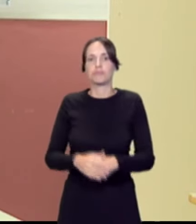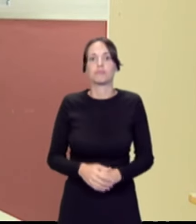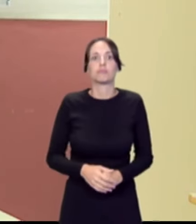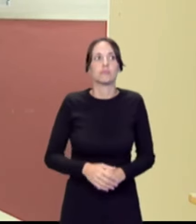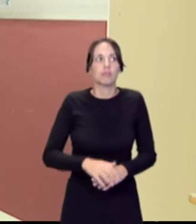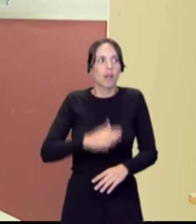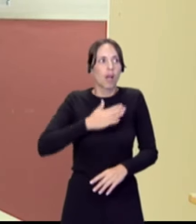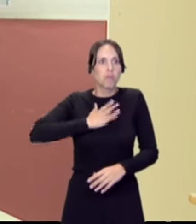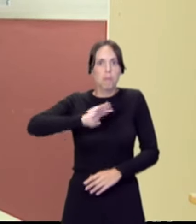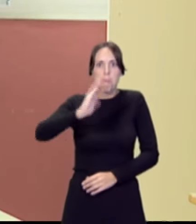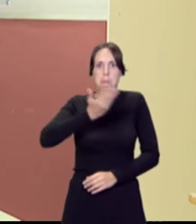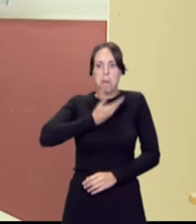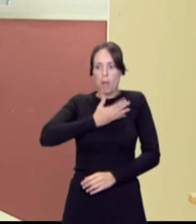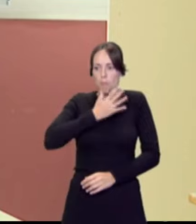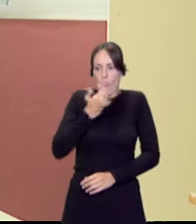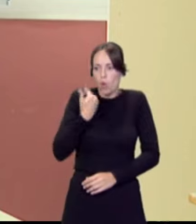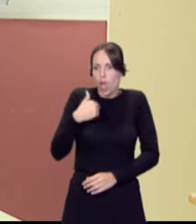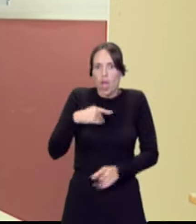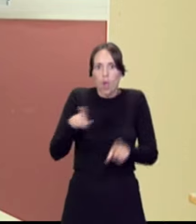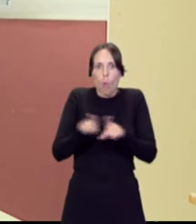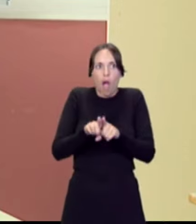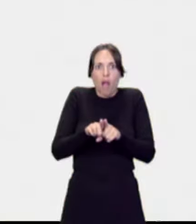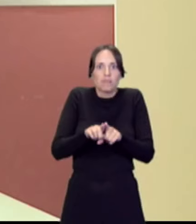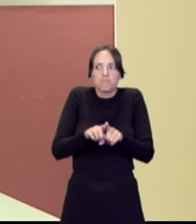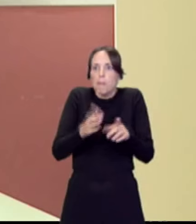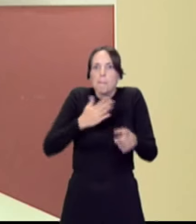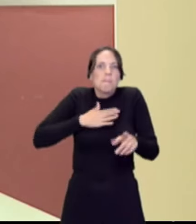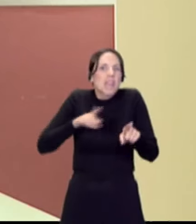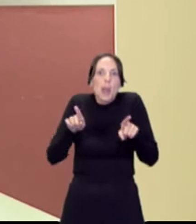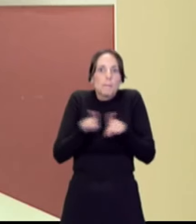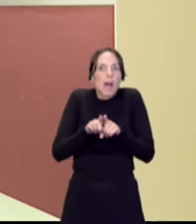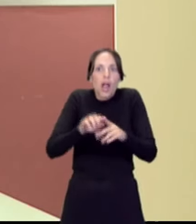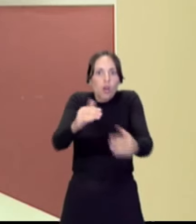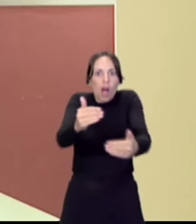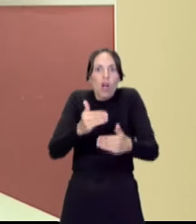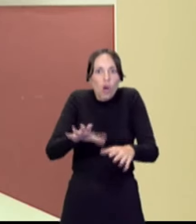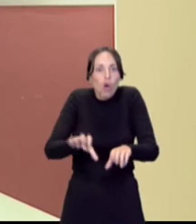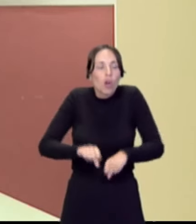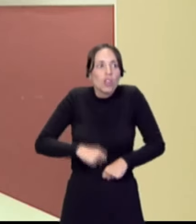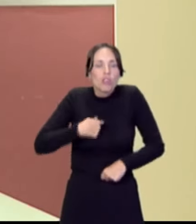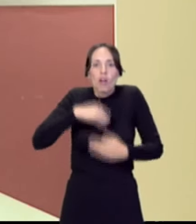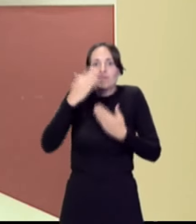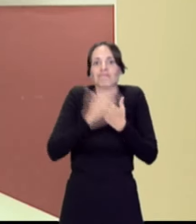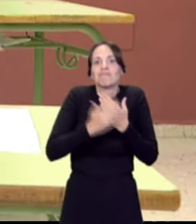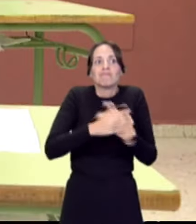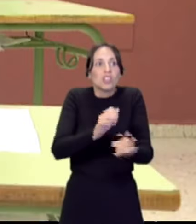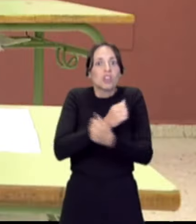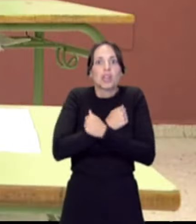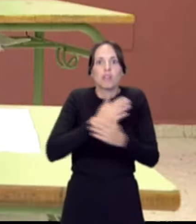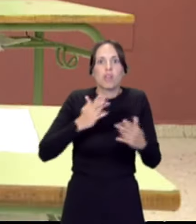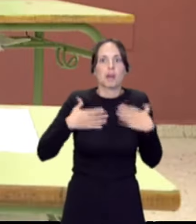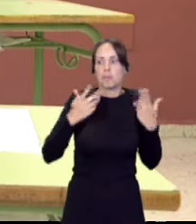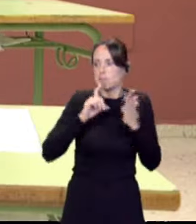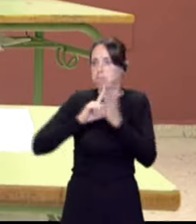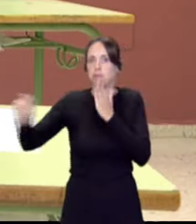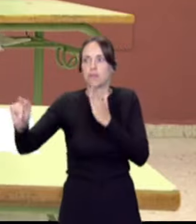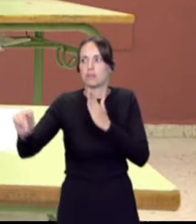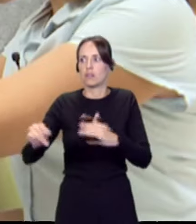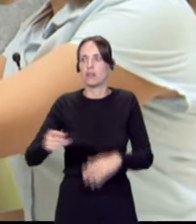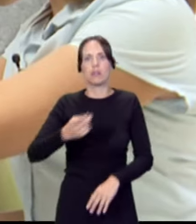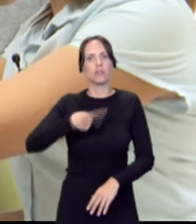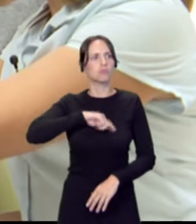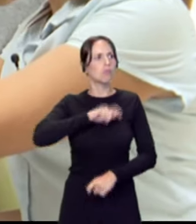a nosotros porque ya lo habíamos acogido como uno más, un hermano. Lo quieres tanto y de repente una persona que quieres se te va. Somos personas, no